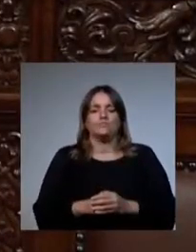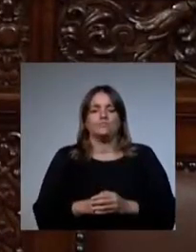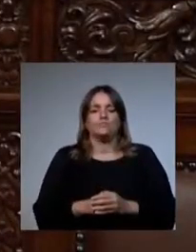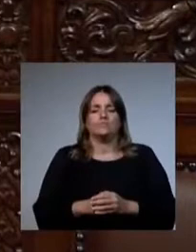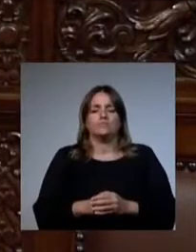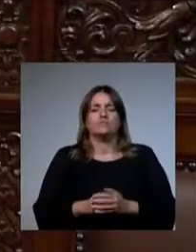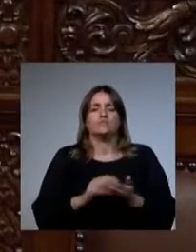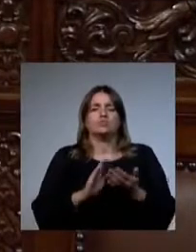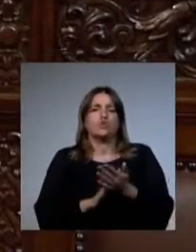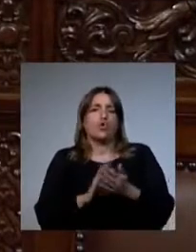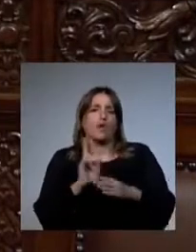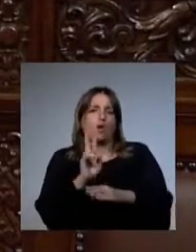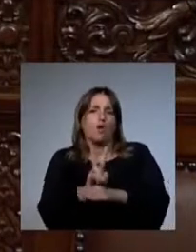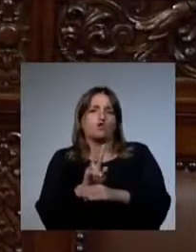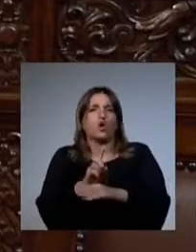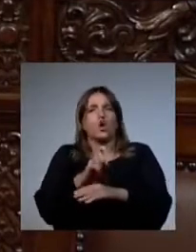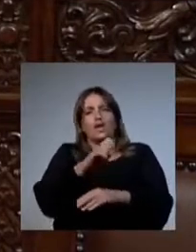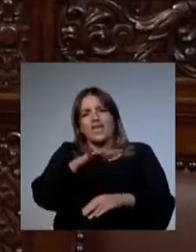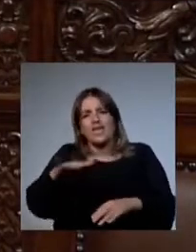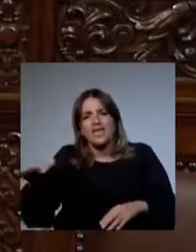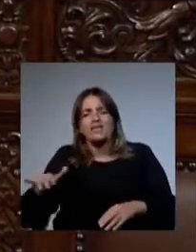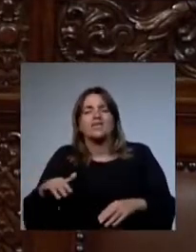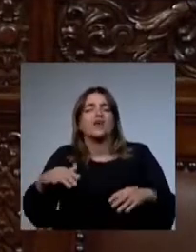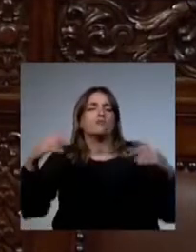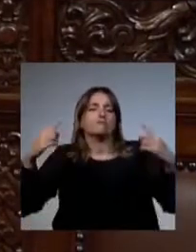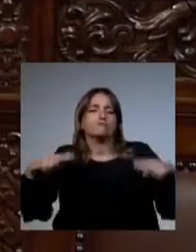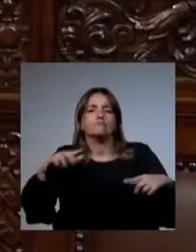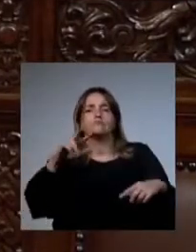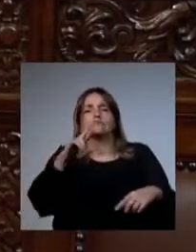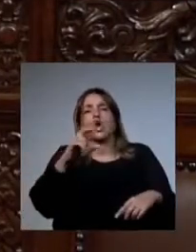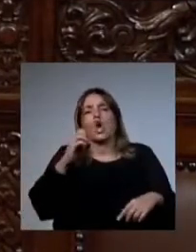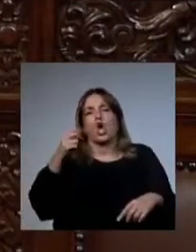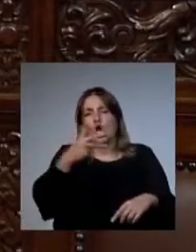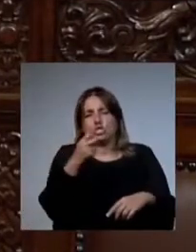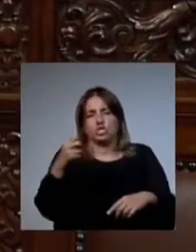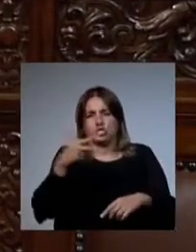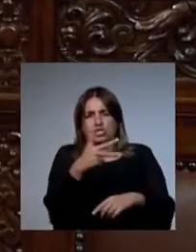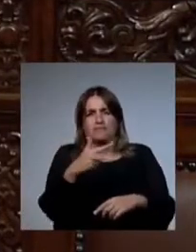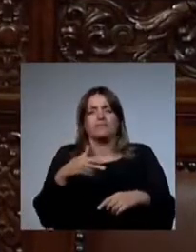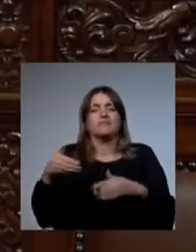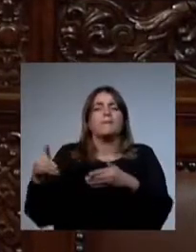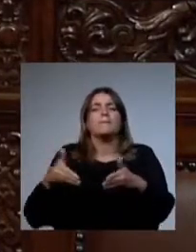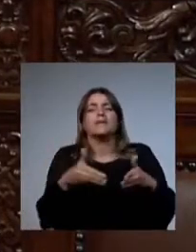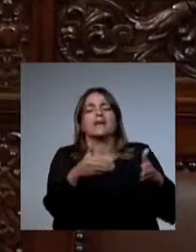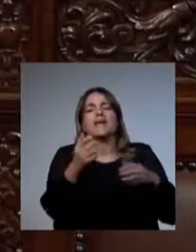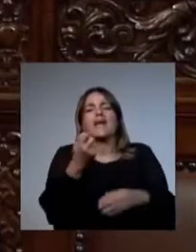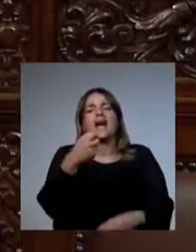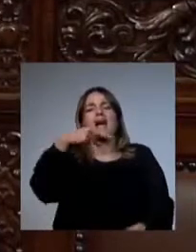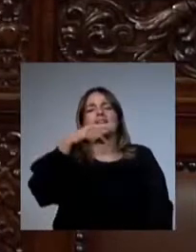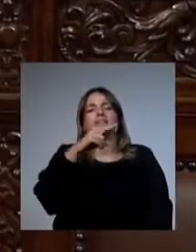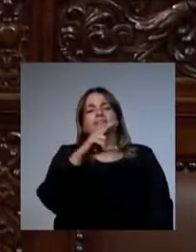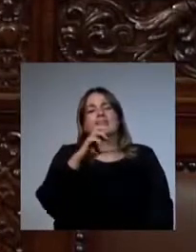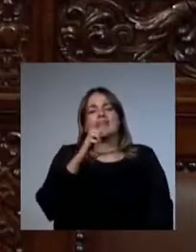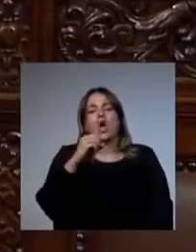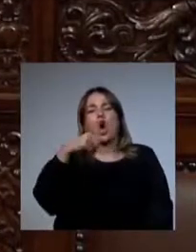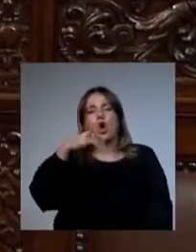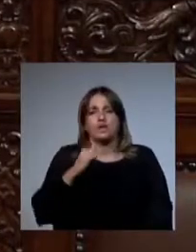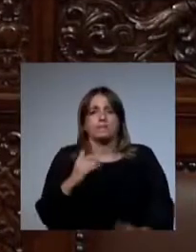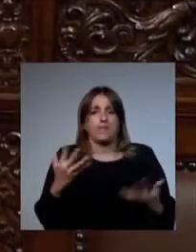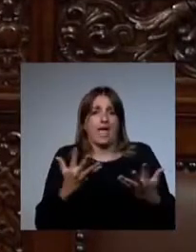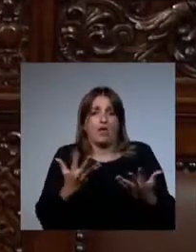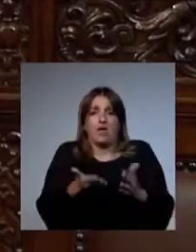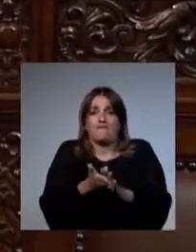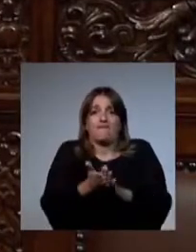hace a la regulación hídrica de los bañados de Rocha y el canal Andrioni. En estos días se empezó una